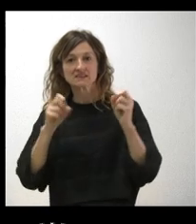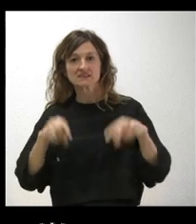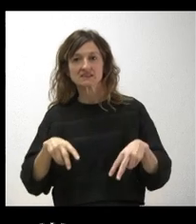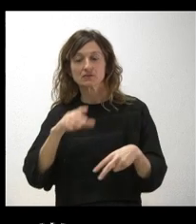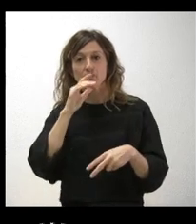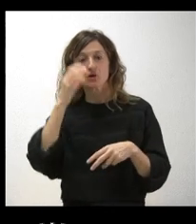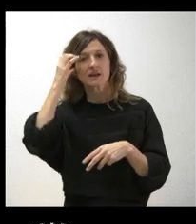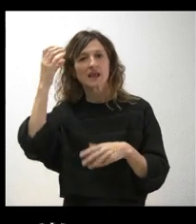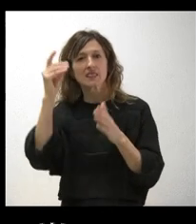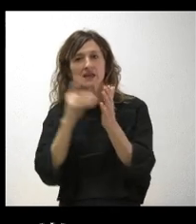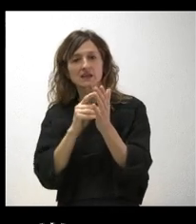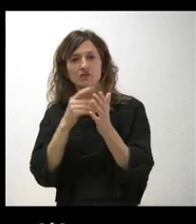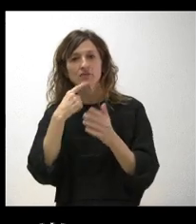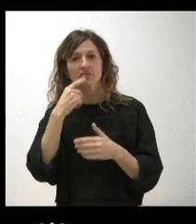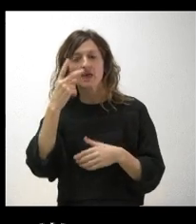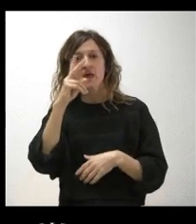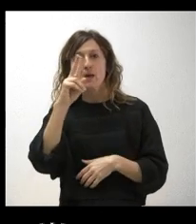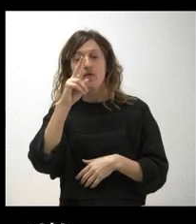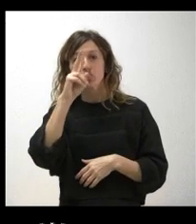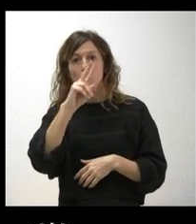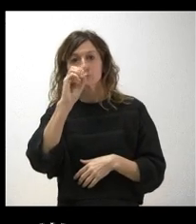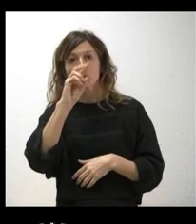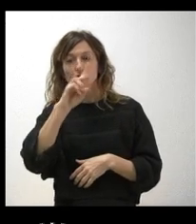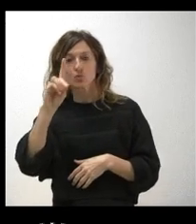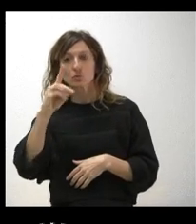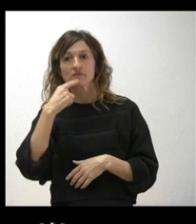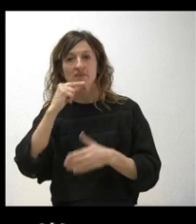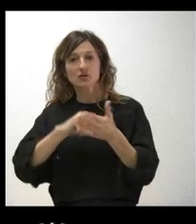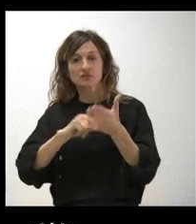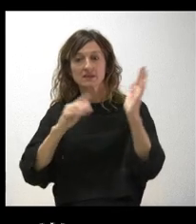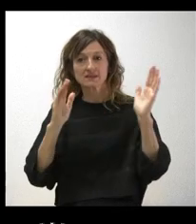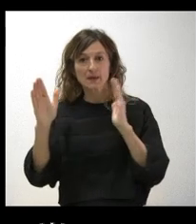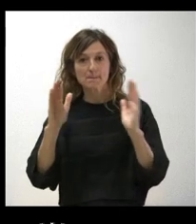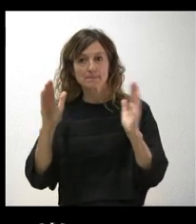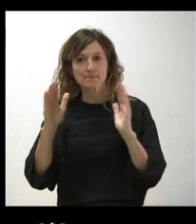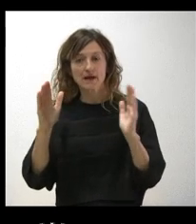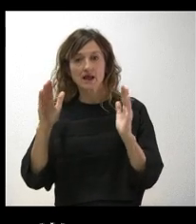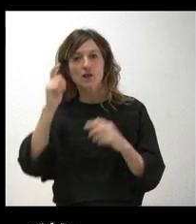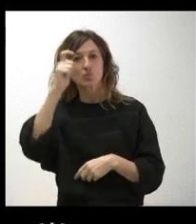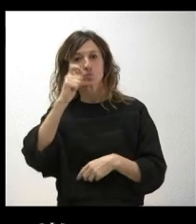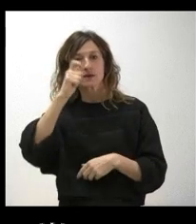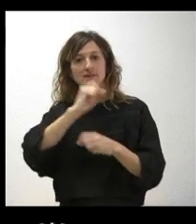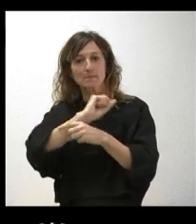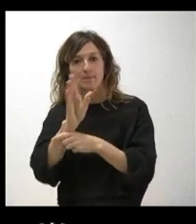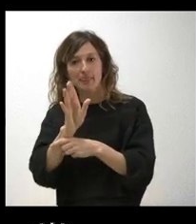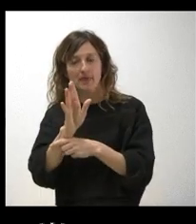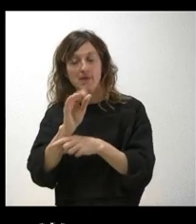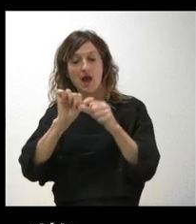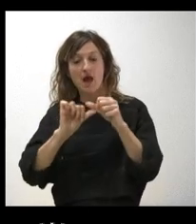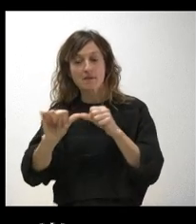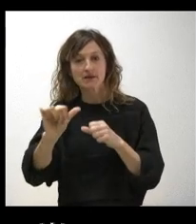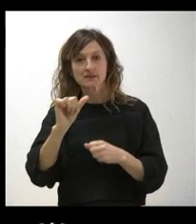un real decreto que citan de 2021 que dice que la contratación temporal se se produjo durante la pandemia pero a partir de